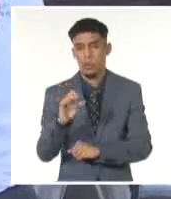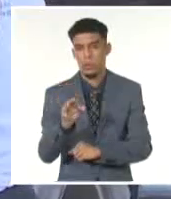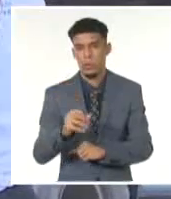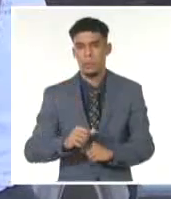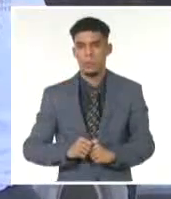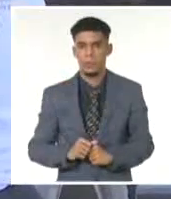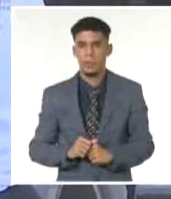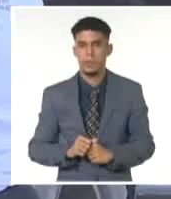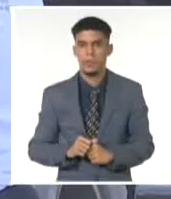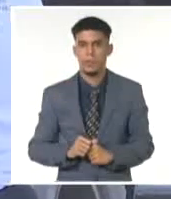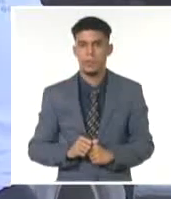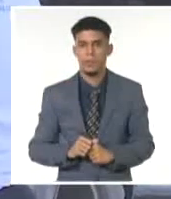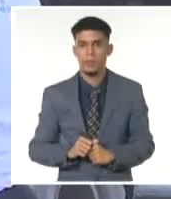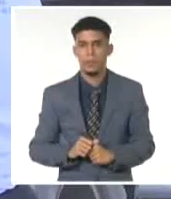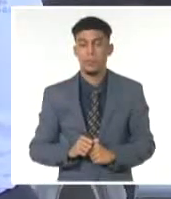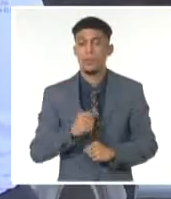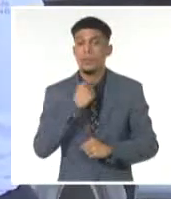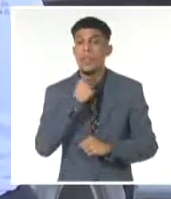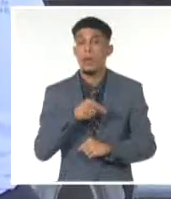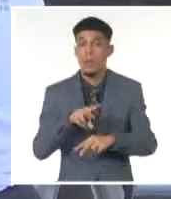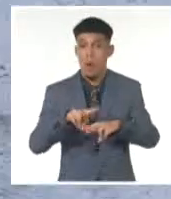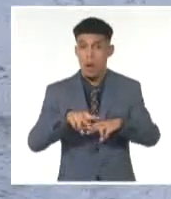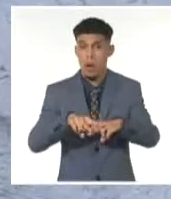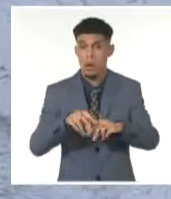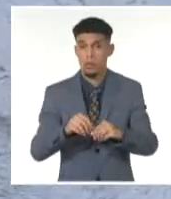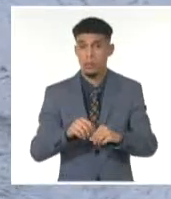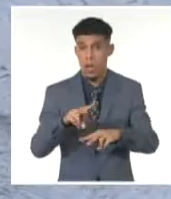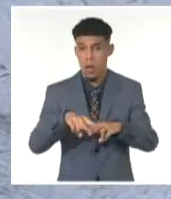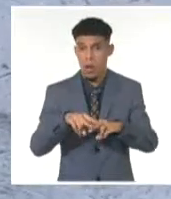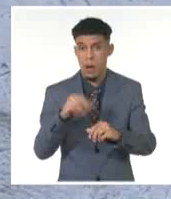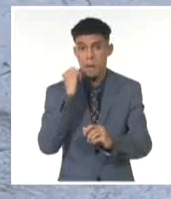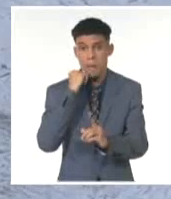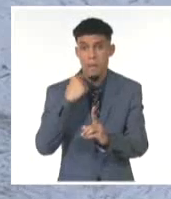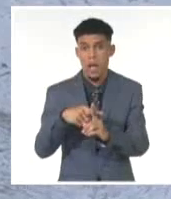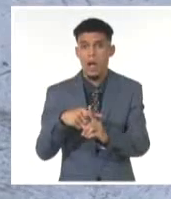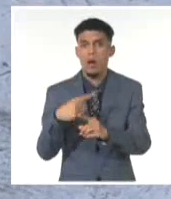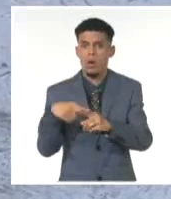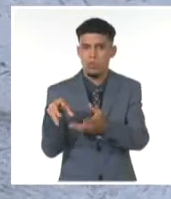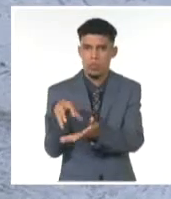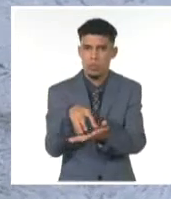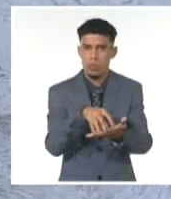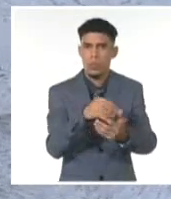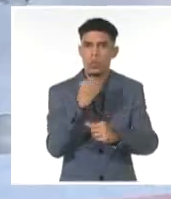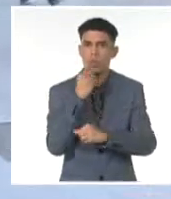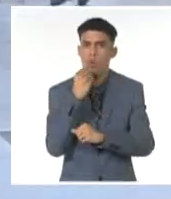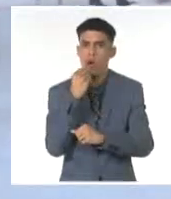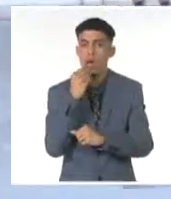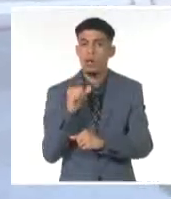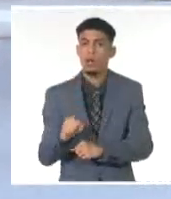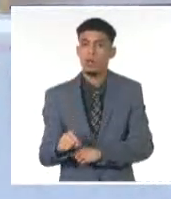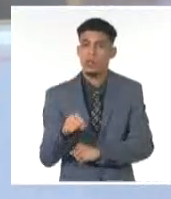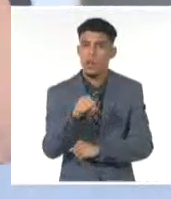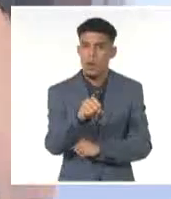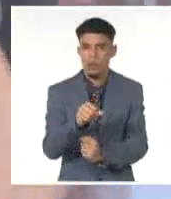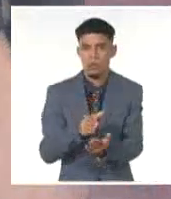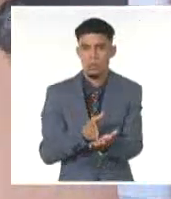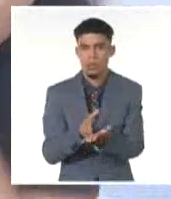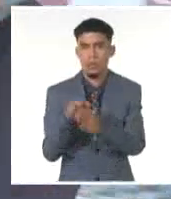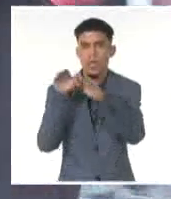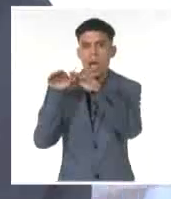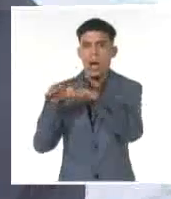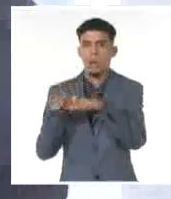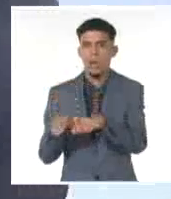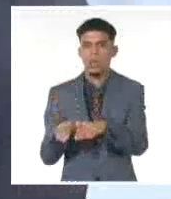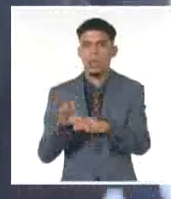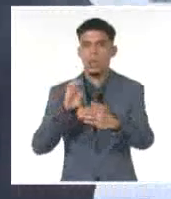masas. En el caso de La Habana, además de estos lugares, se pueden llevar directamente al almacén de la